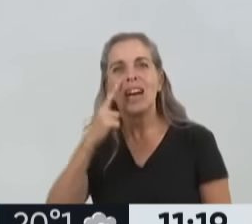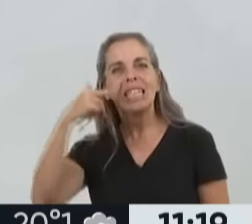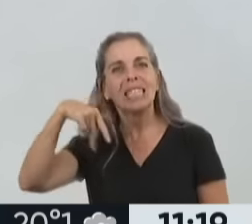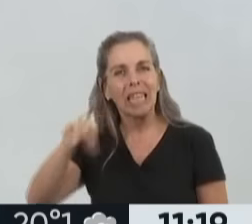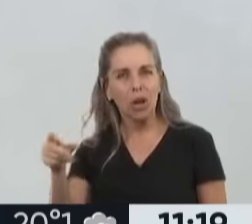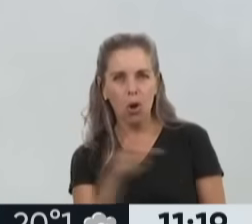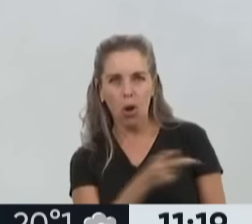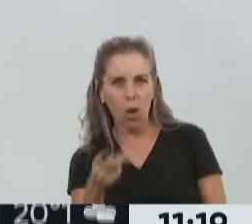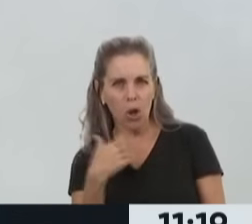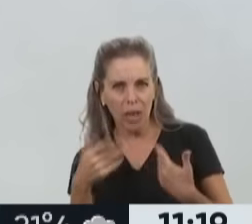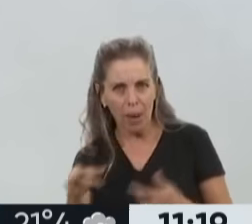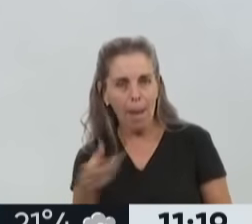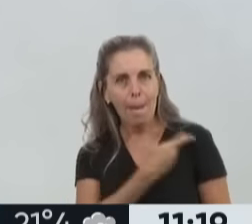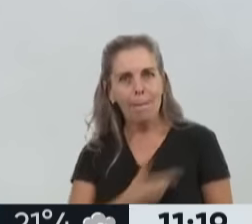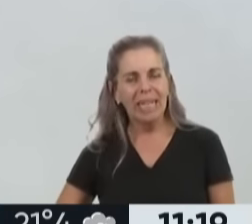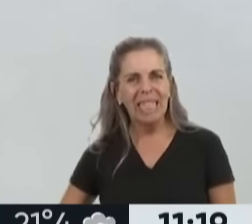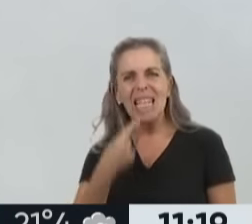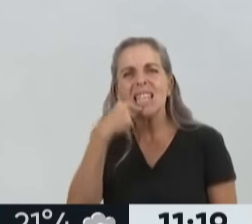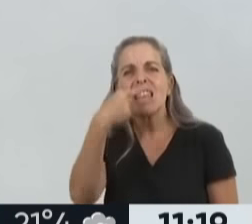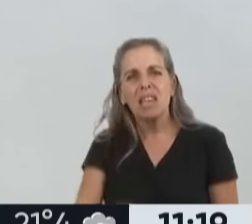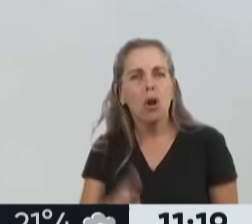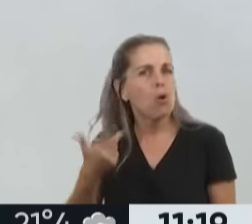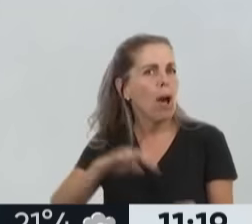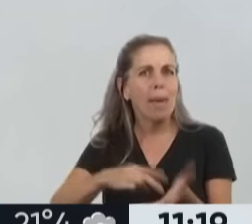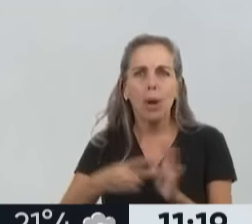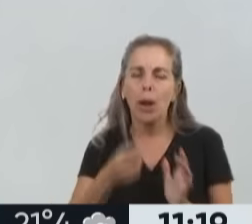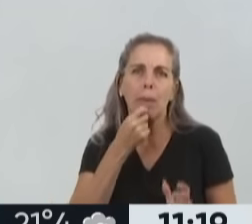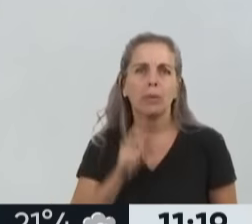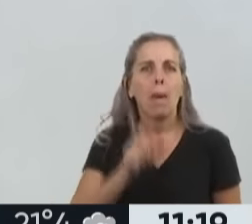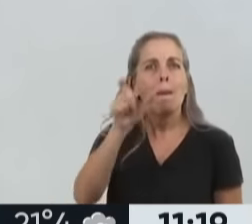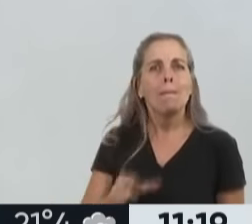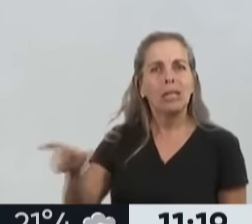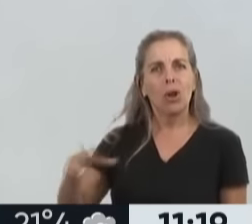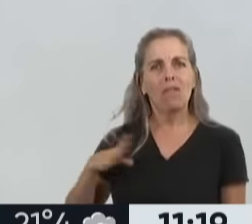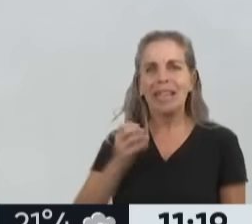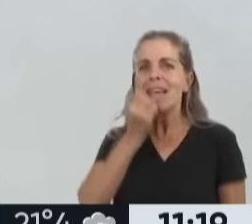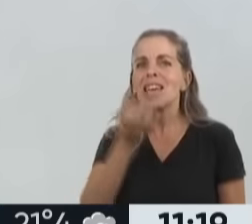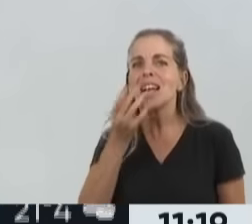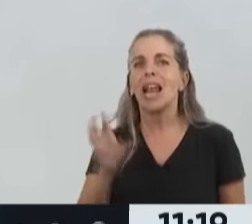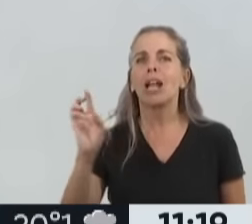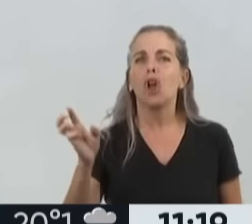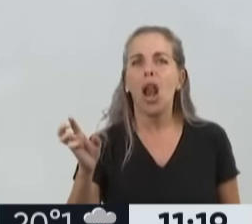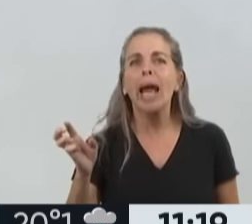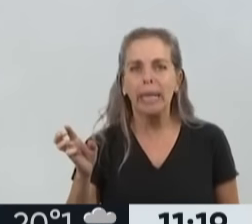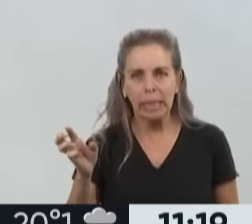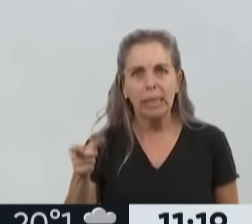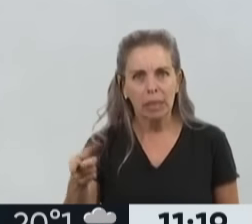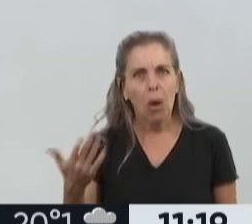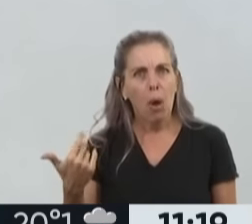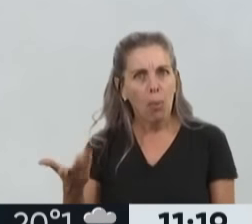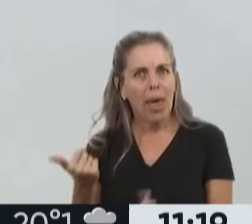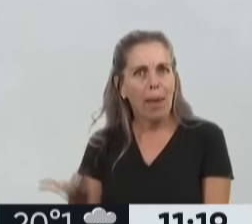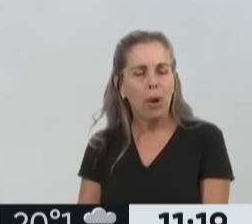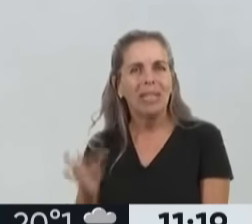hacía referencia de que no no habría inconvenientes de que personas que no tengan declarados los dólares puedan utilizarlos al